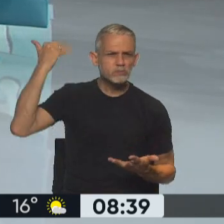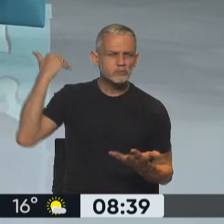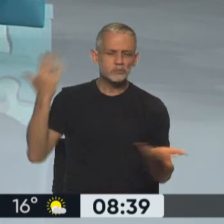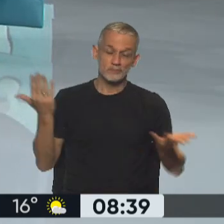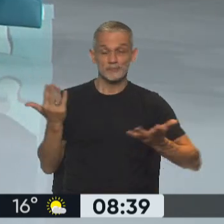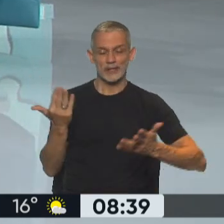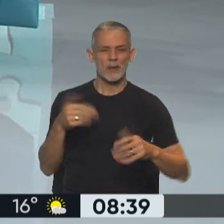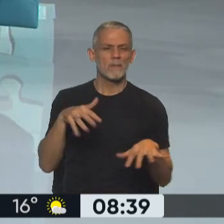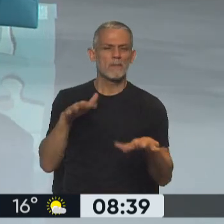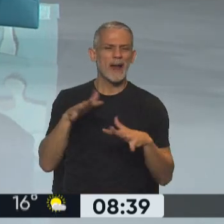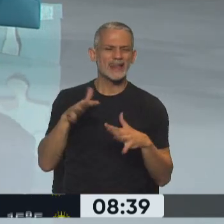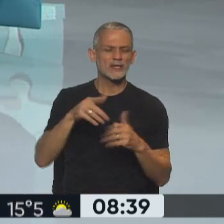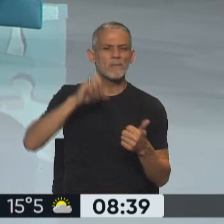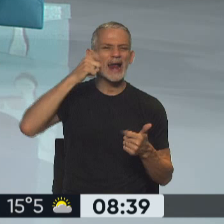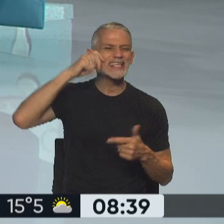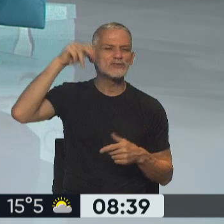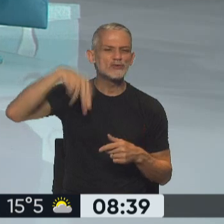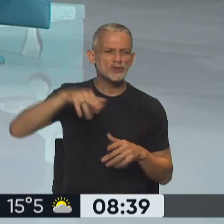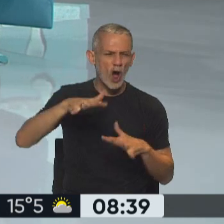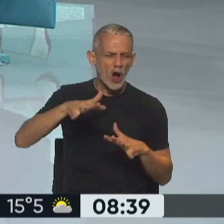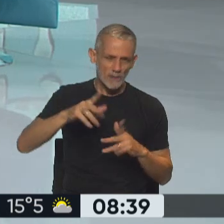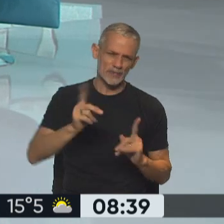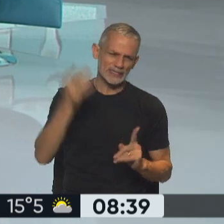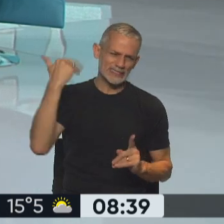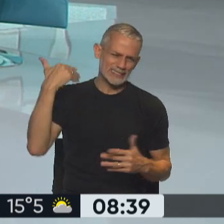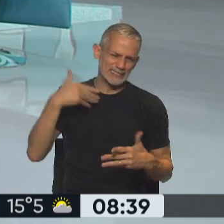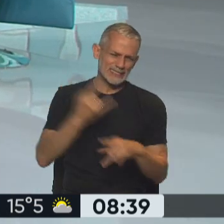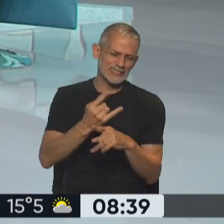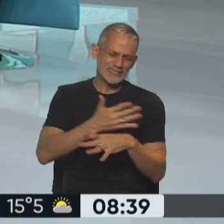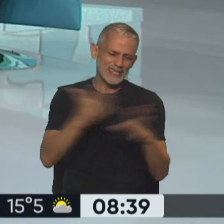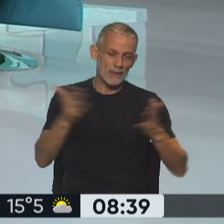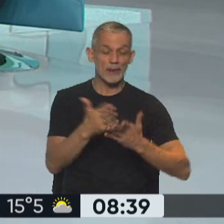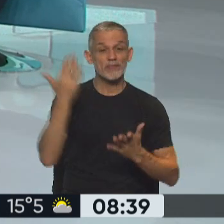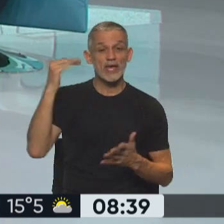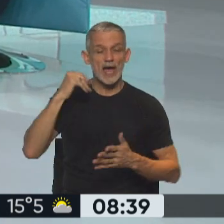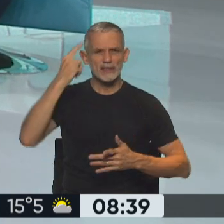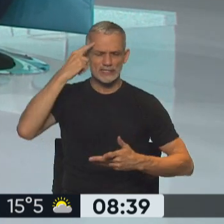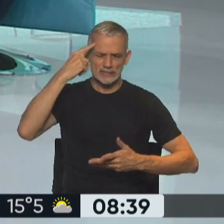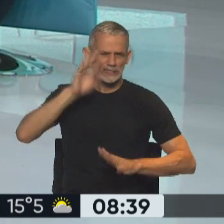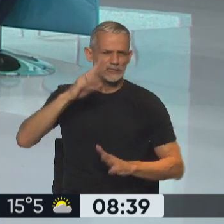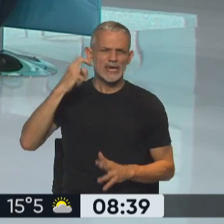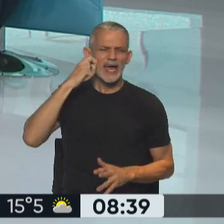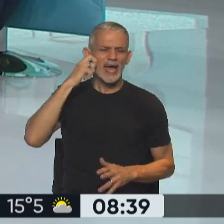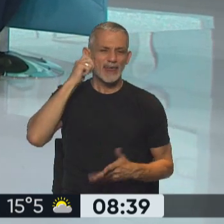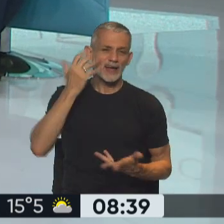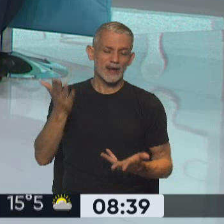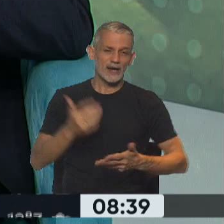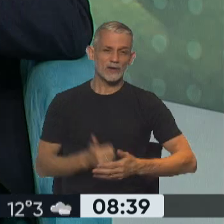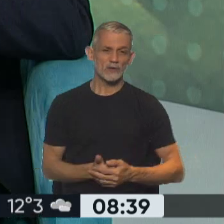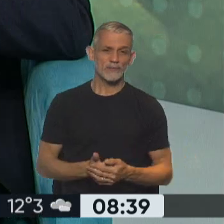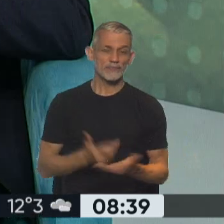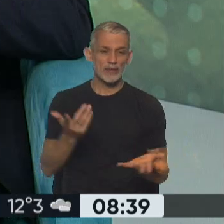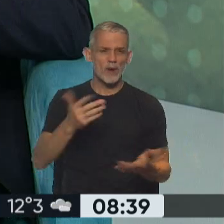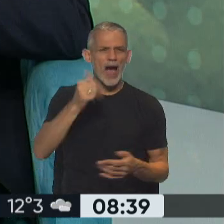del Parkinson siempre se habló. Y antes quizás se hablaba de la demencia senil, ¿no? Pero